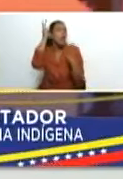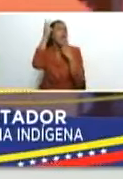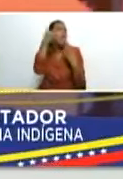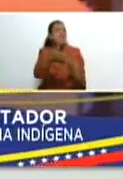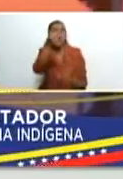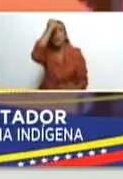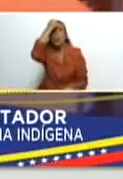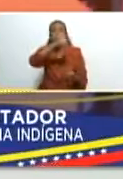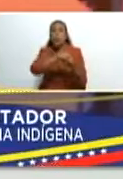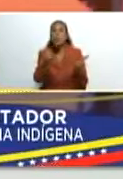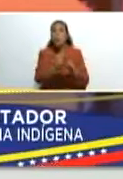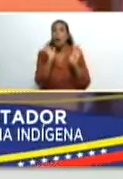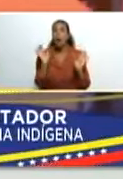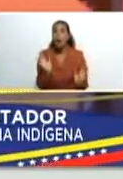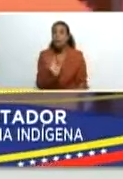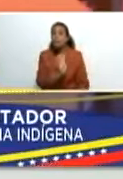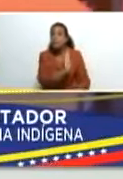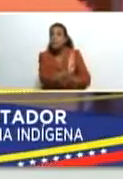era decirle bruto.